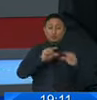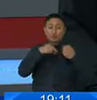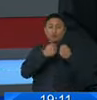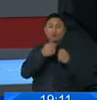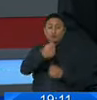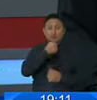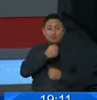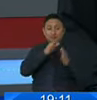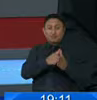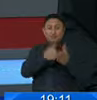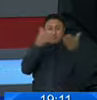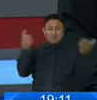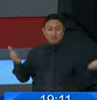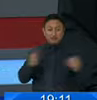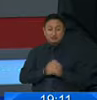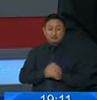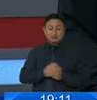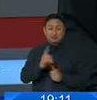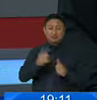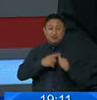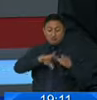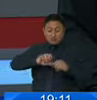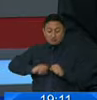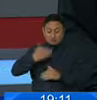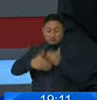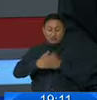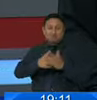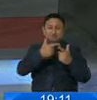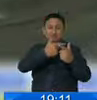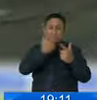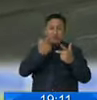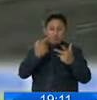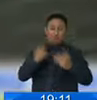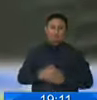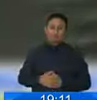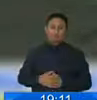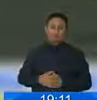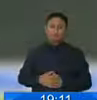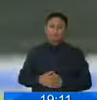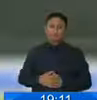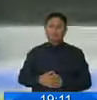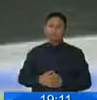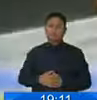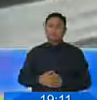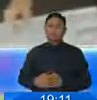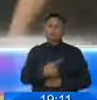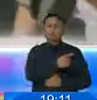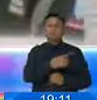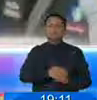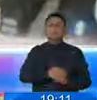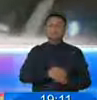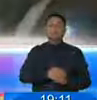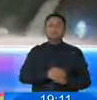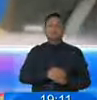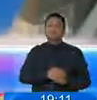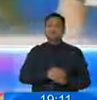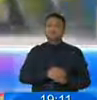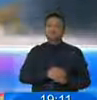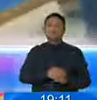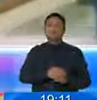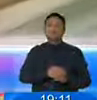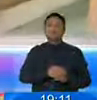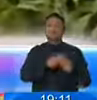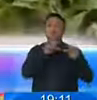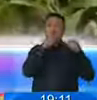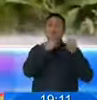Comercio, que fueron posteriormente asesinados. La captura de alias Cherry, un miembro del Frente